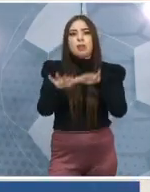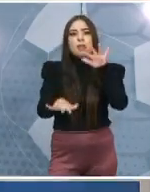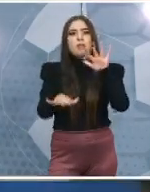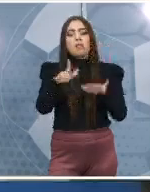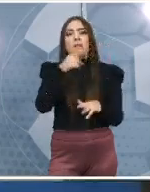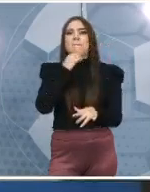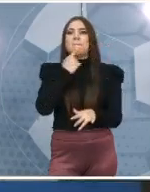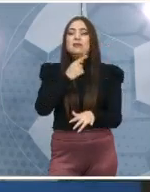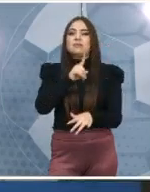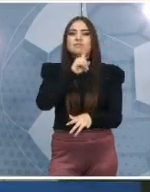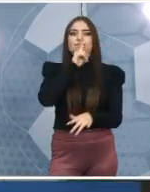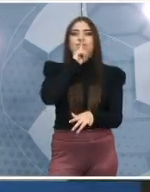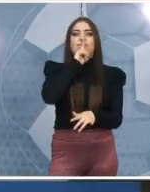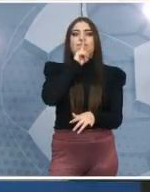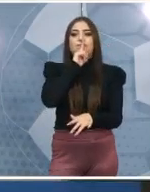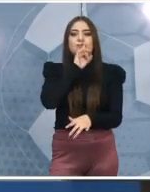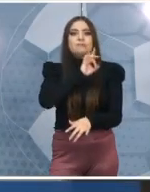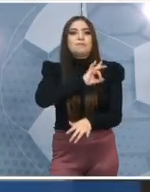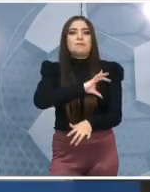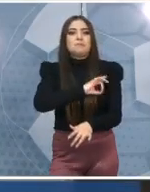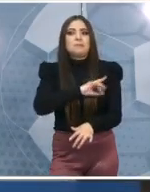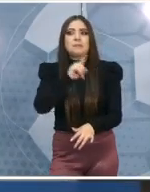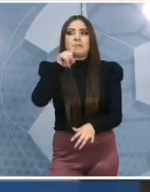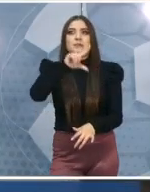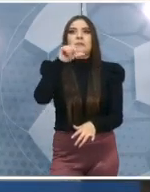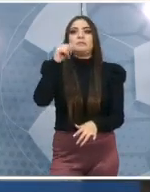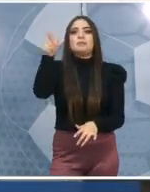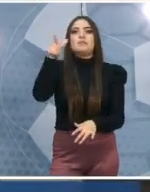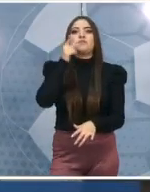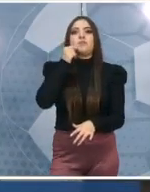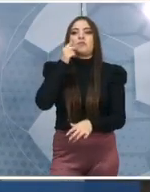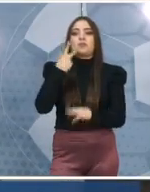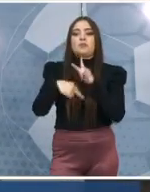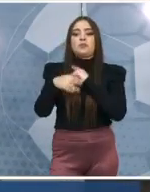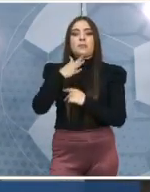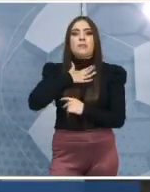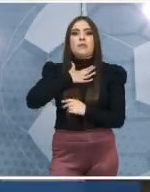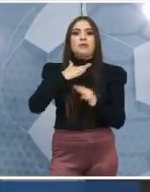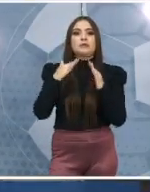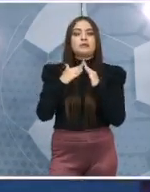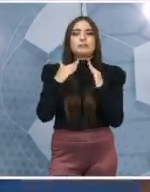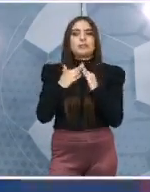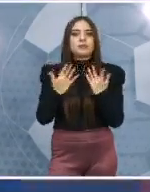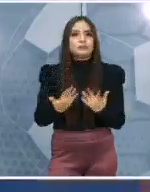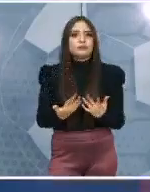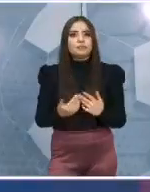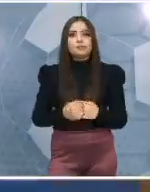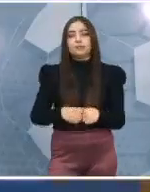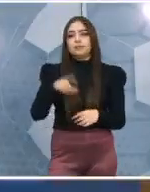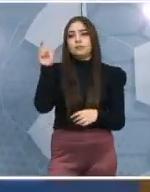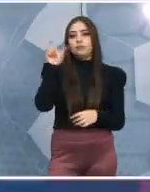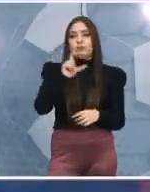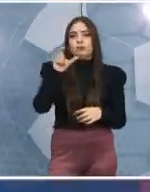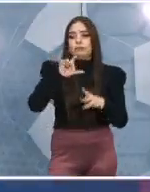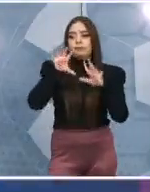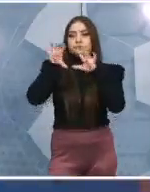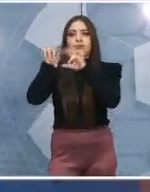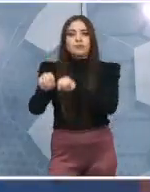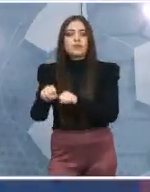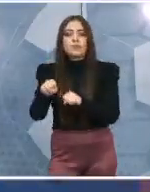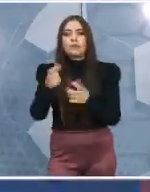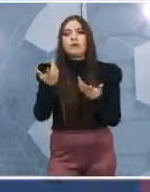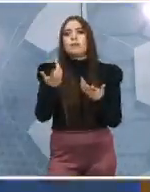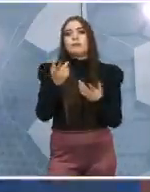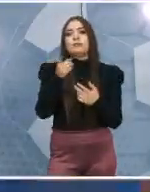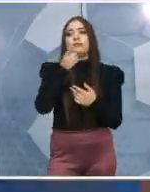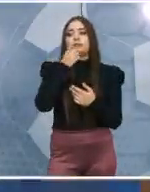temor a las represalias de la autoridad, ya que la manera de proceder de las corporaciones en detenciones arbitrarias, es decir, que no cuentan con orden de